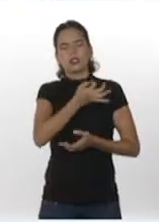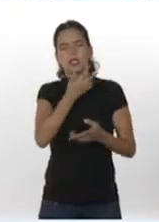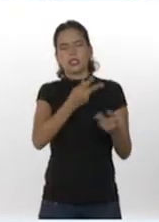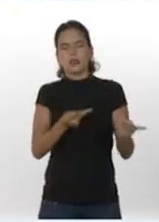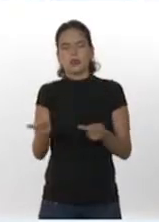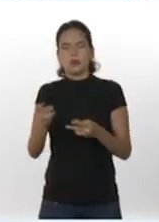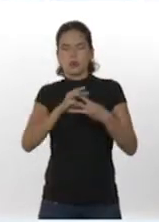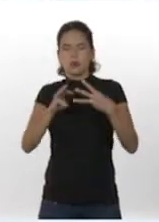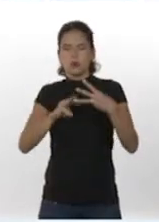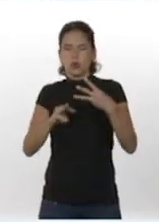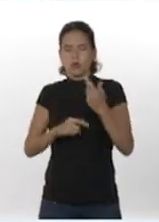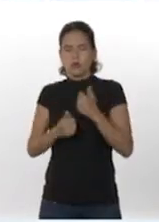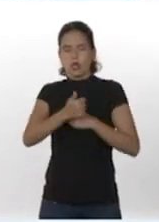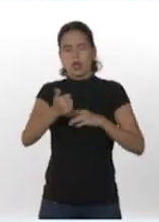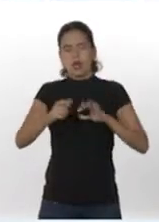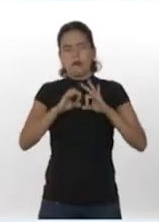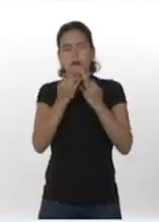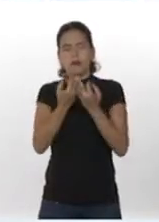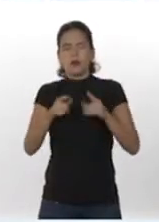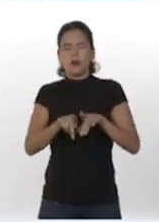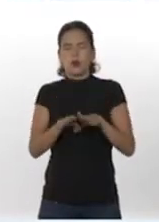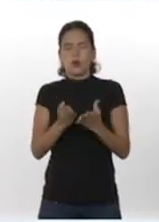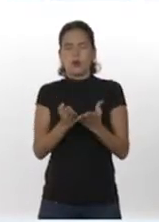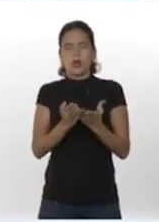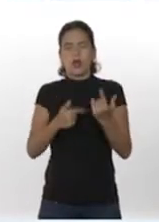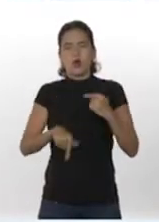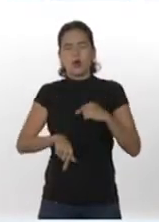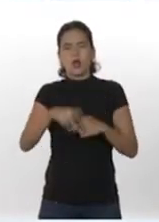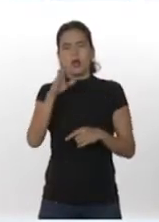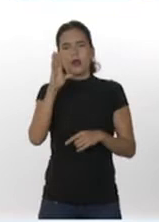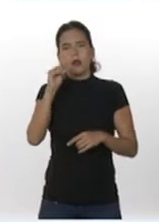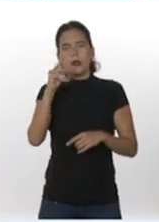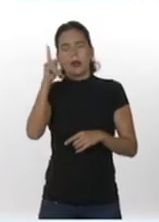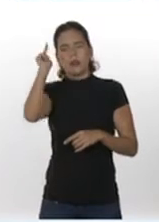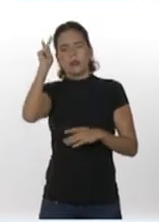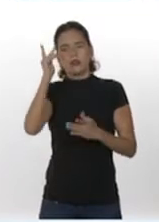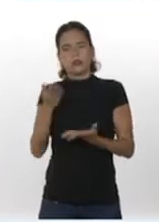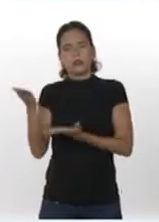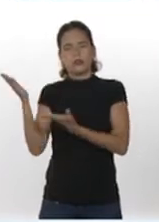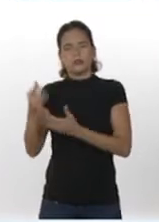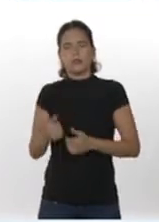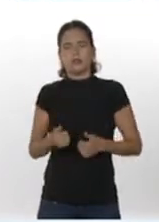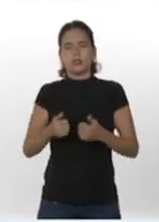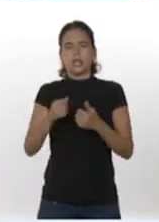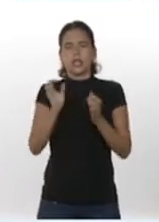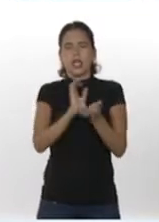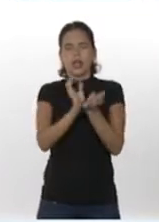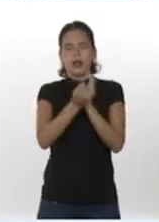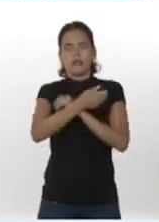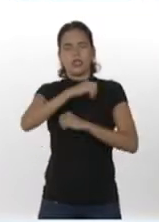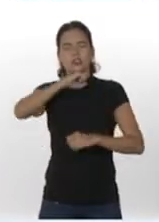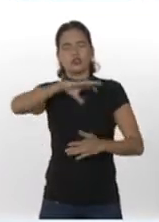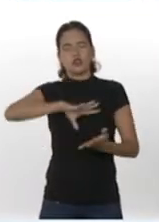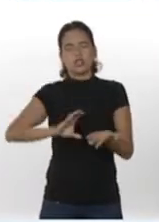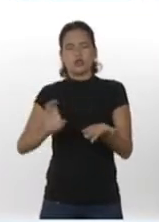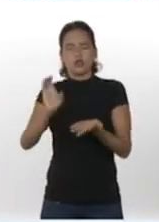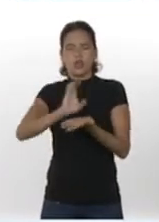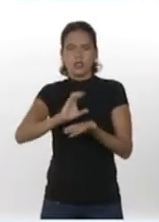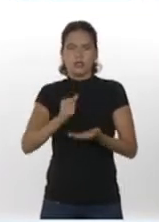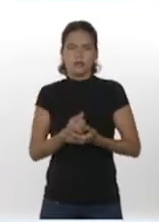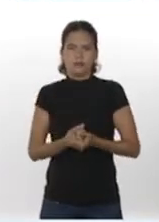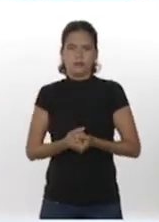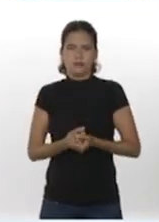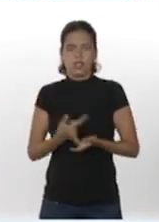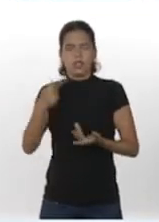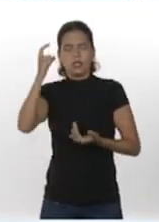Hola, buenas tardes, bienvenidos a su programa Cada Familia una Escuela. Hoy les habla la docente Noelia Molina del área de formación de Geografía,